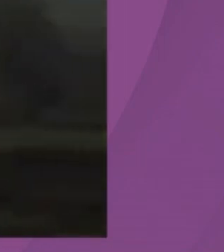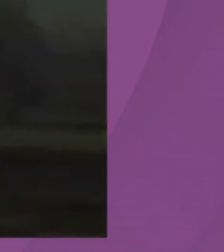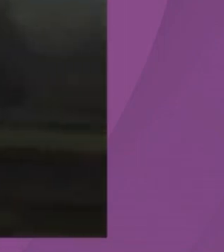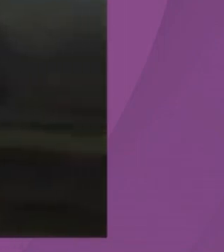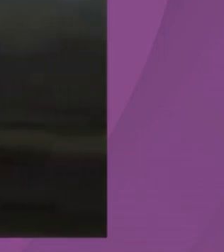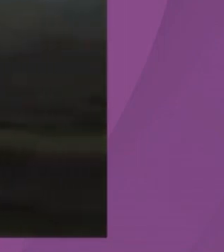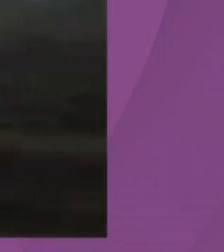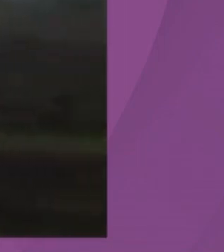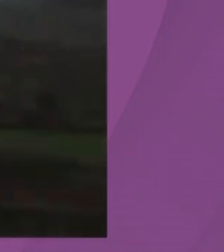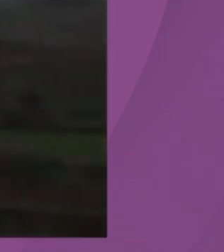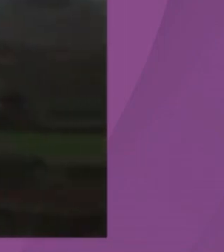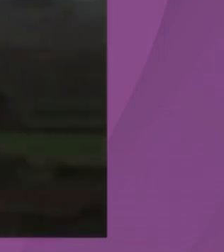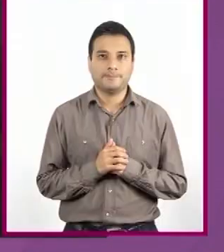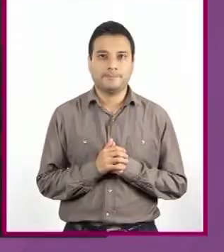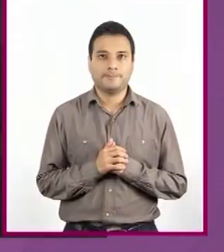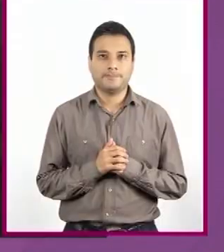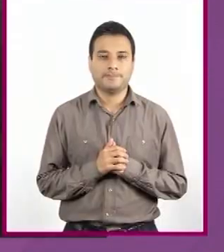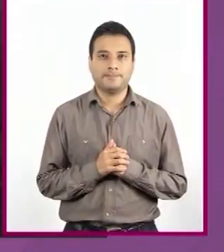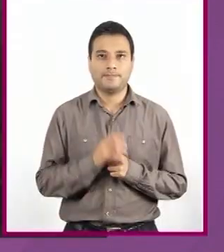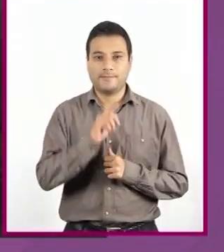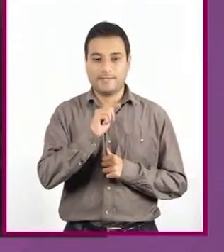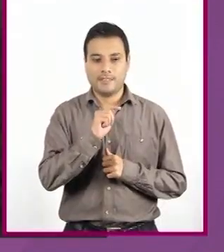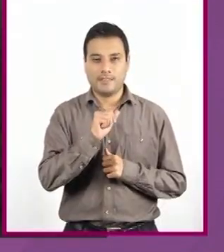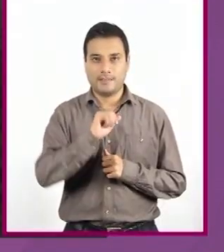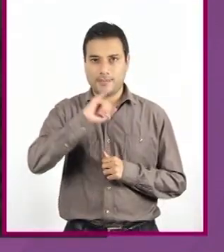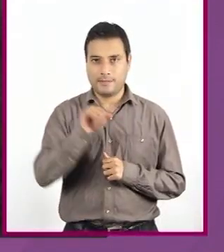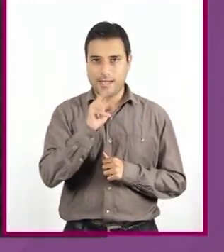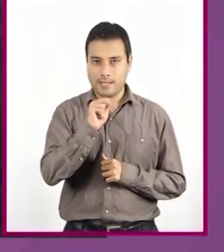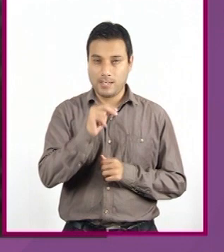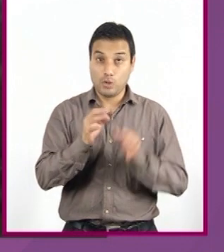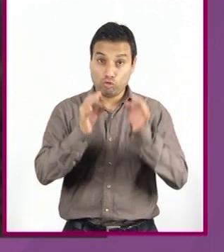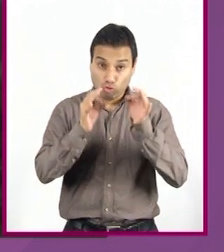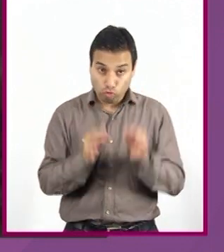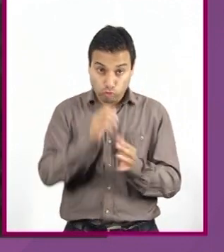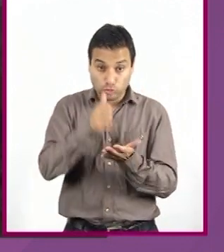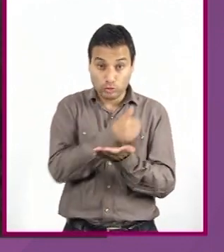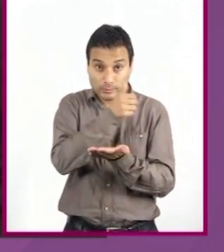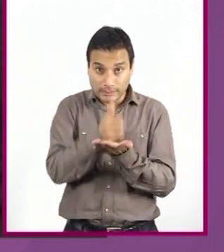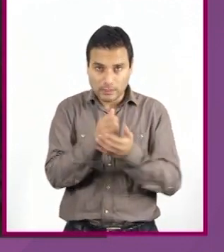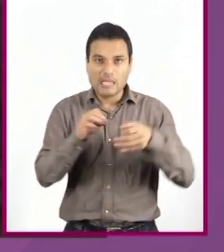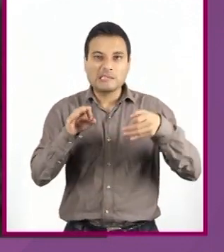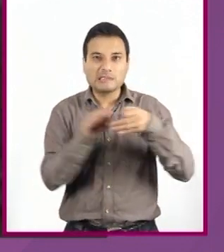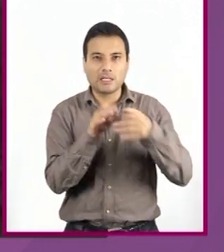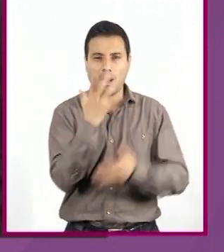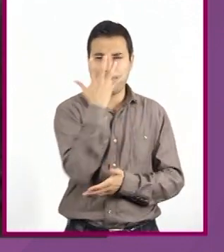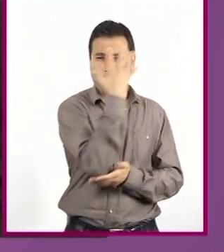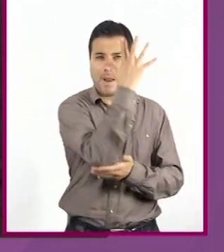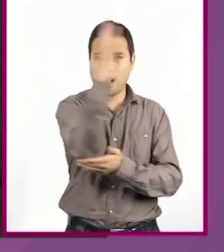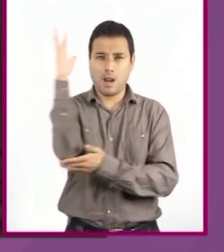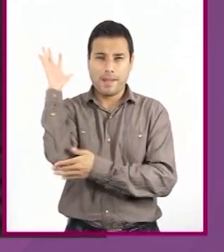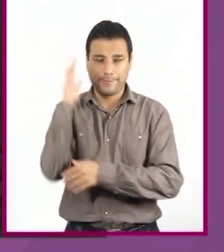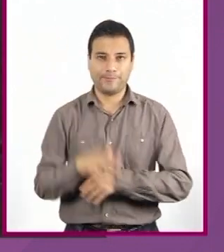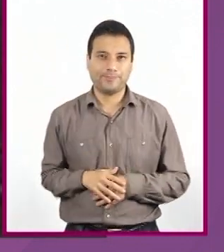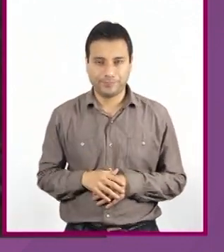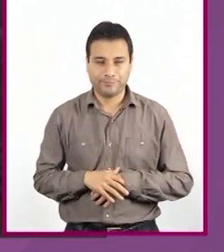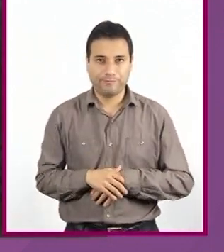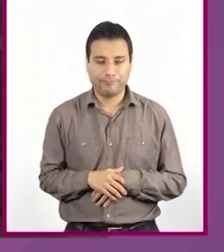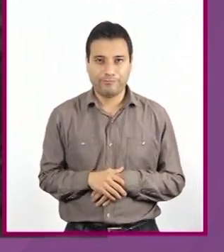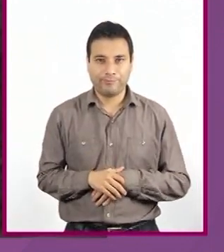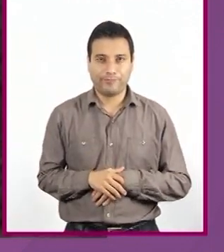El Tajín estuvo oculto entre la exuberante vegetación durante un largo tiempo. El único